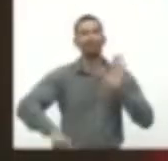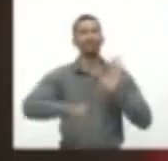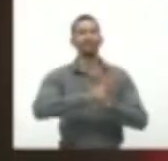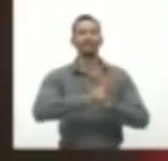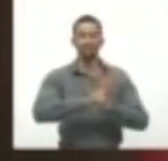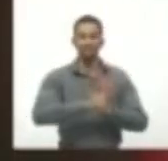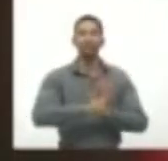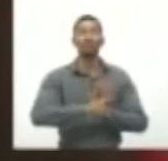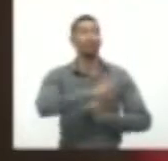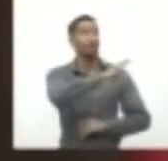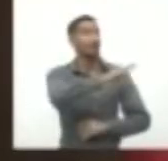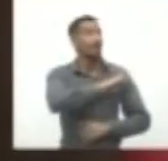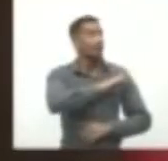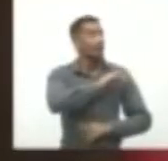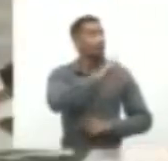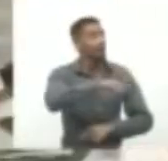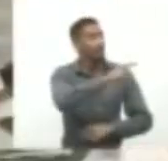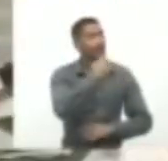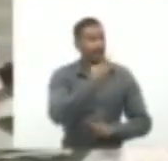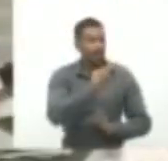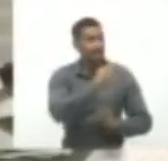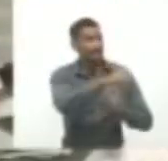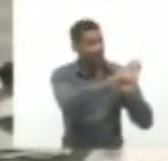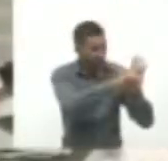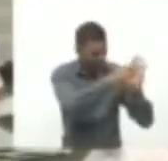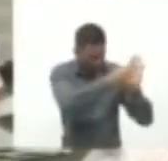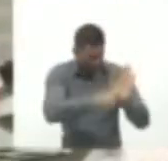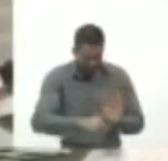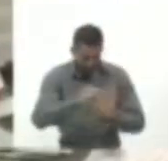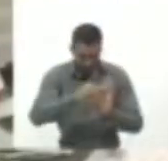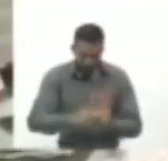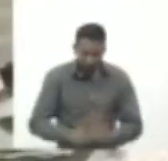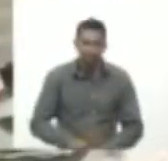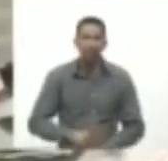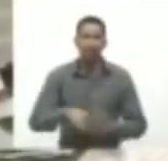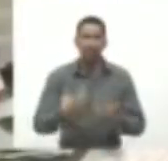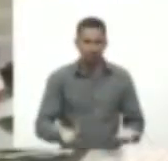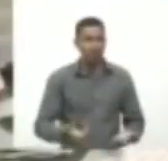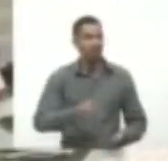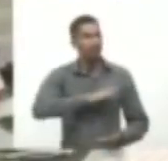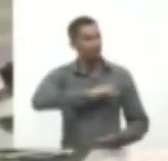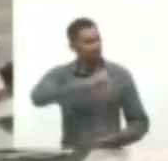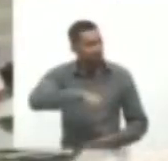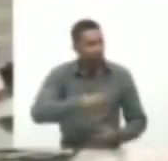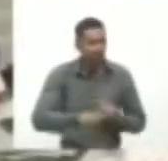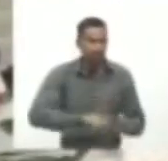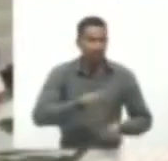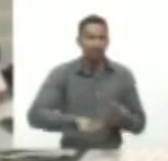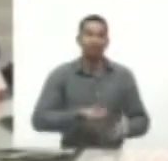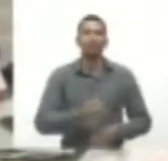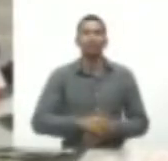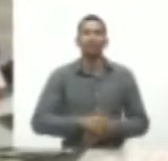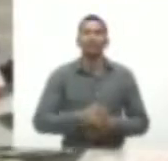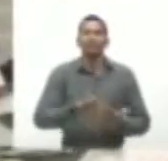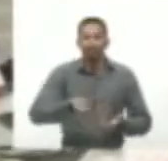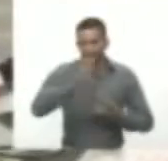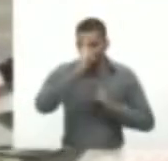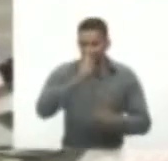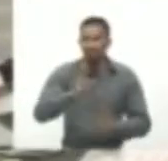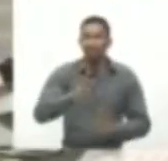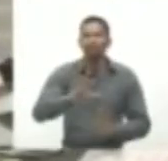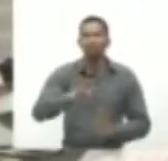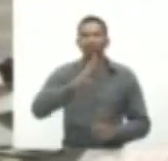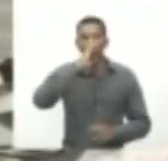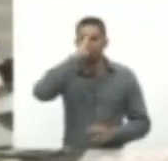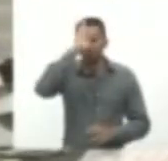y planificar el código de policía. Ha encontrado el código algunos problemas por las costumbres que son parte de la idiosincrasia de